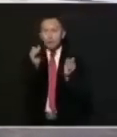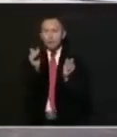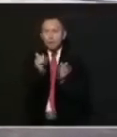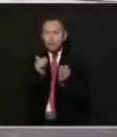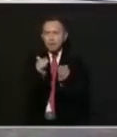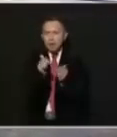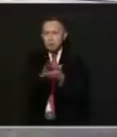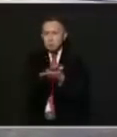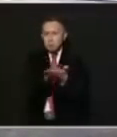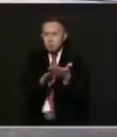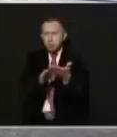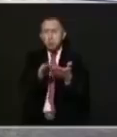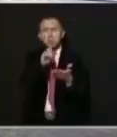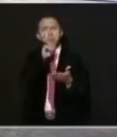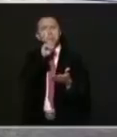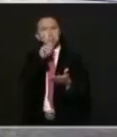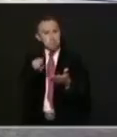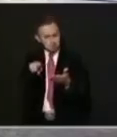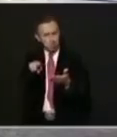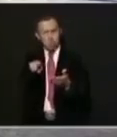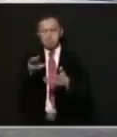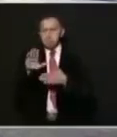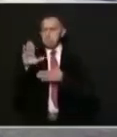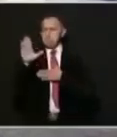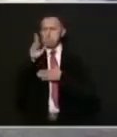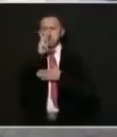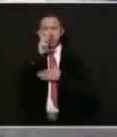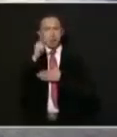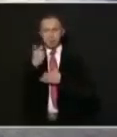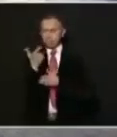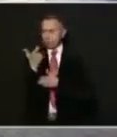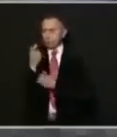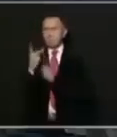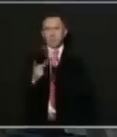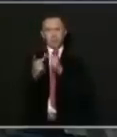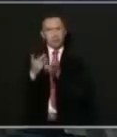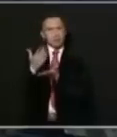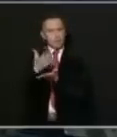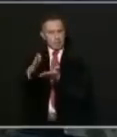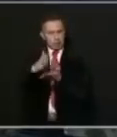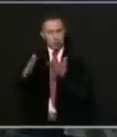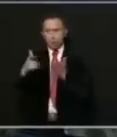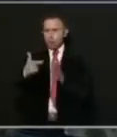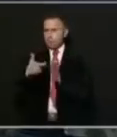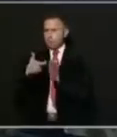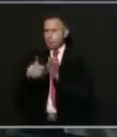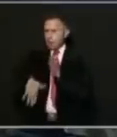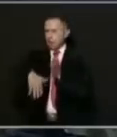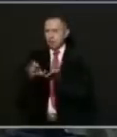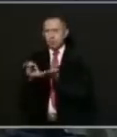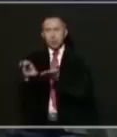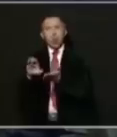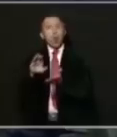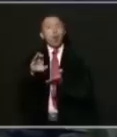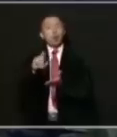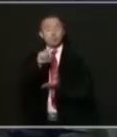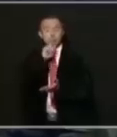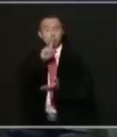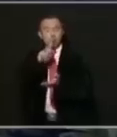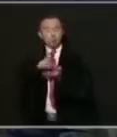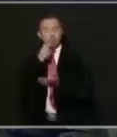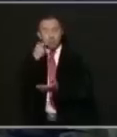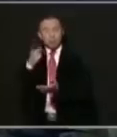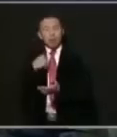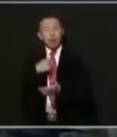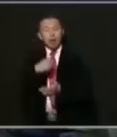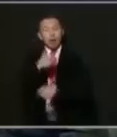recibirán créditos a la palabra, baratos, y repito, sin tanto trámites y